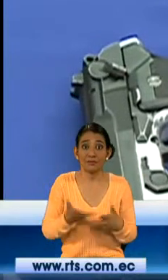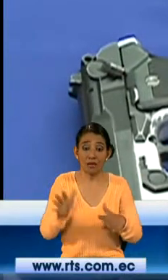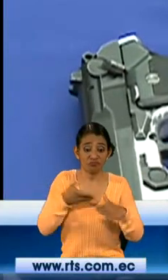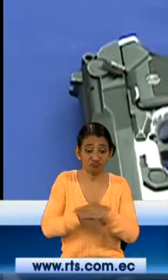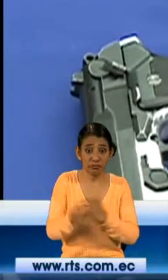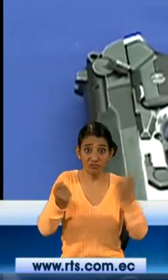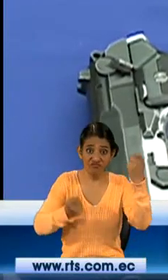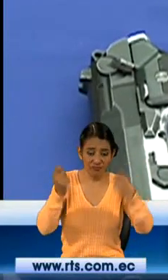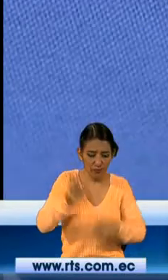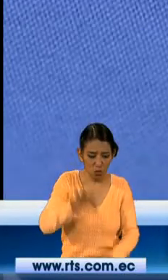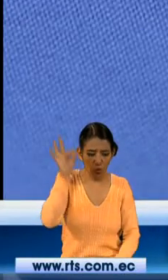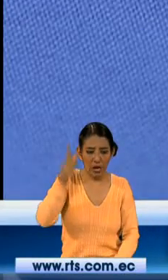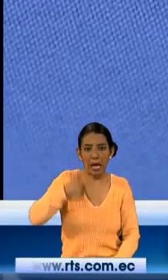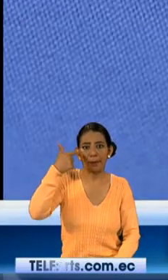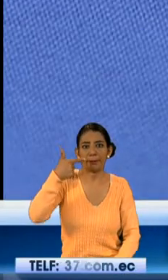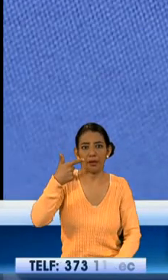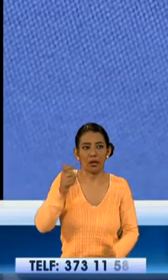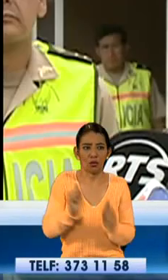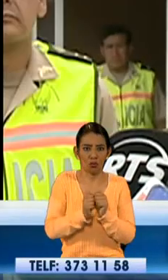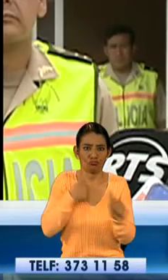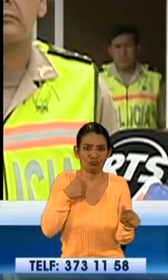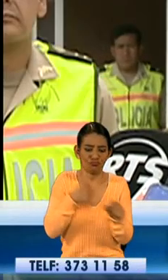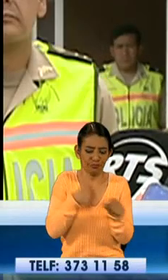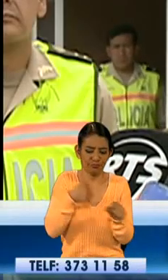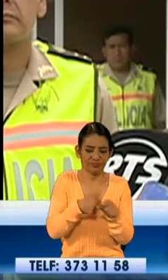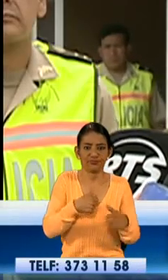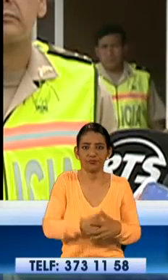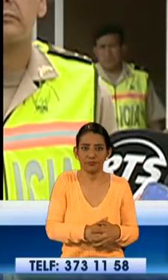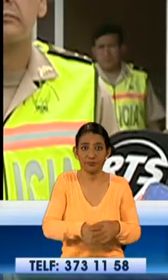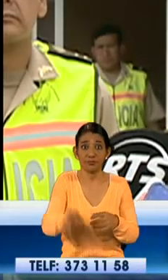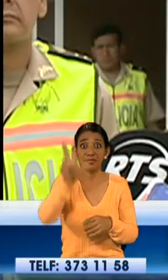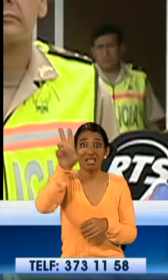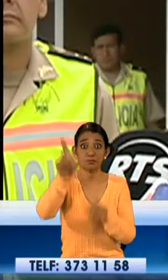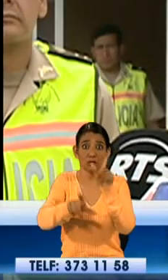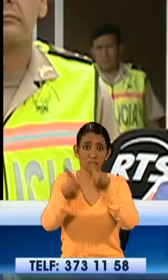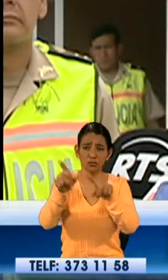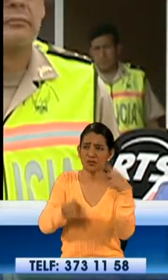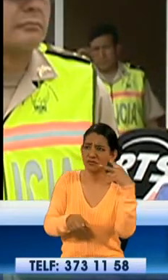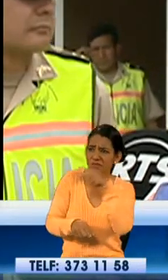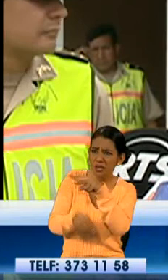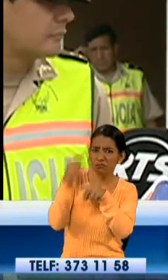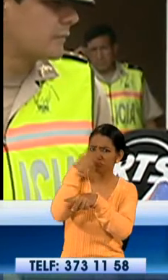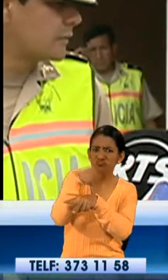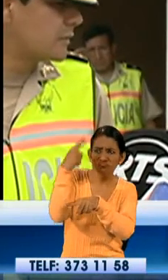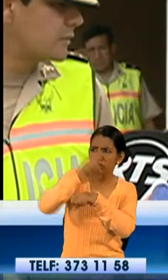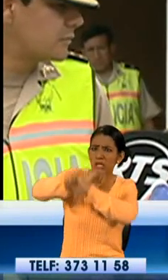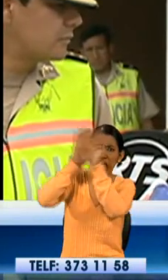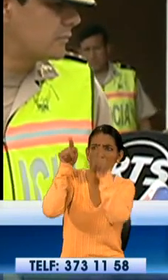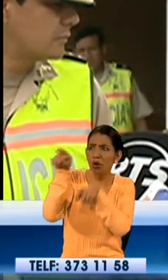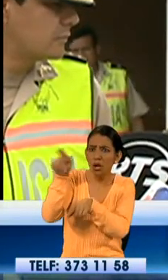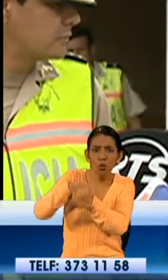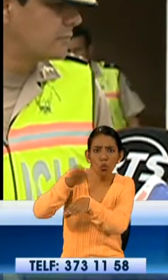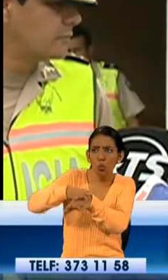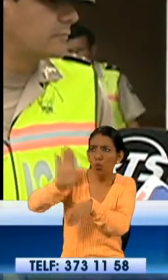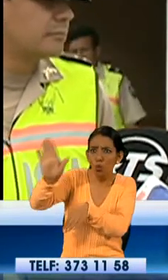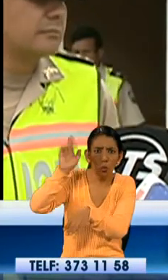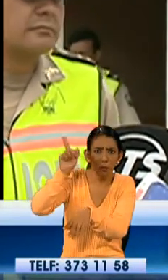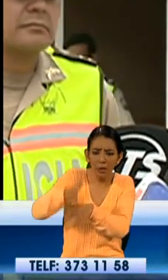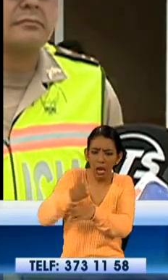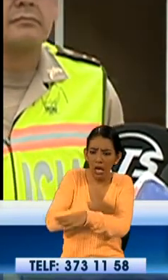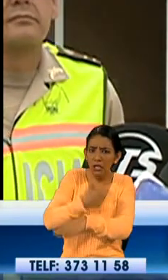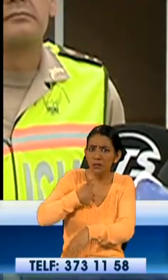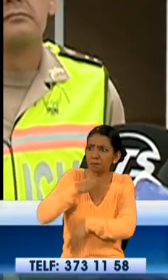arma de fuego con municiones. Tres personas que los identifican plenamente a estos ciudadanos como